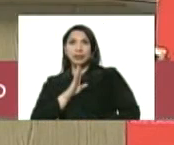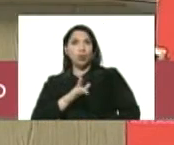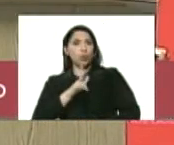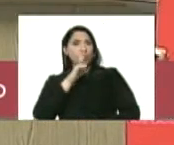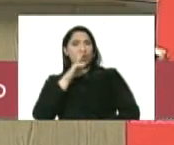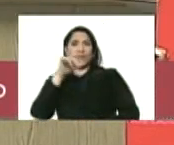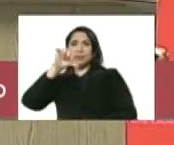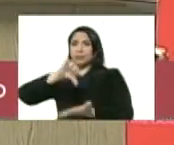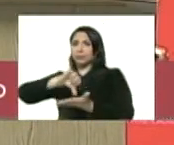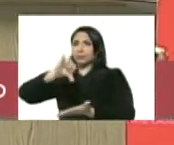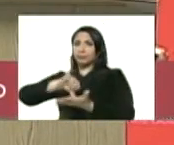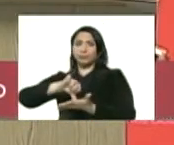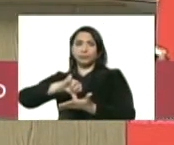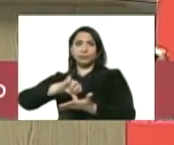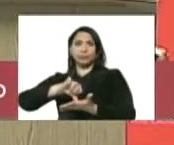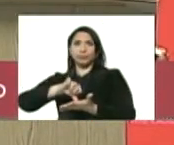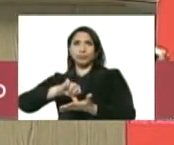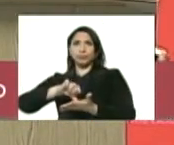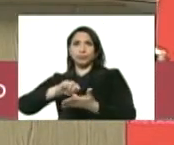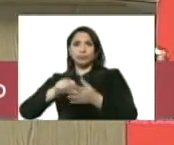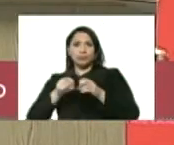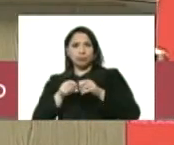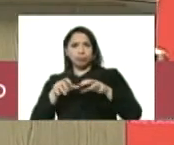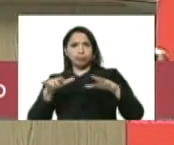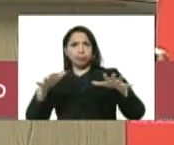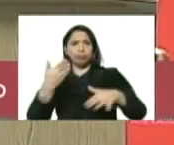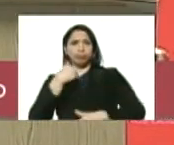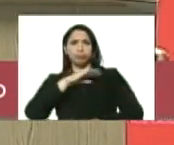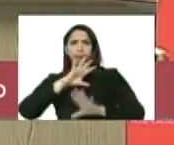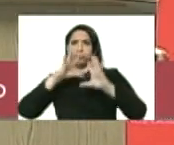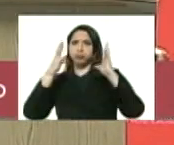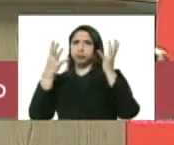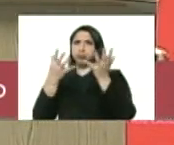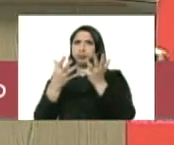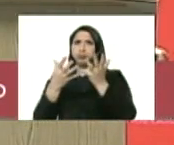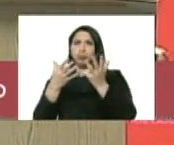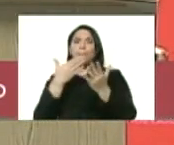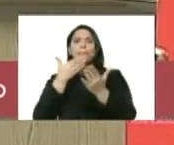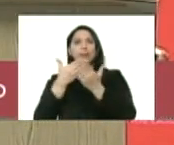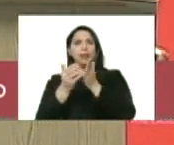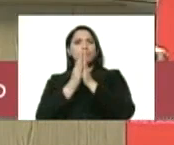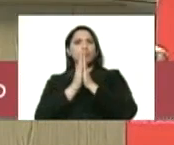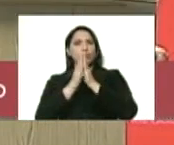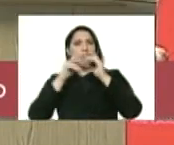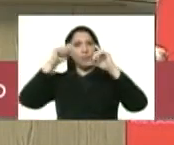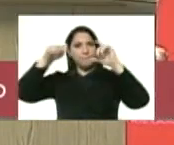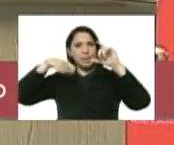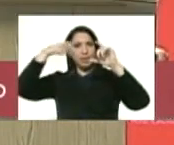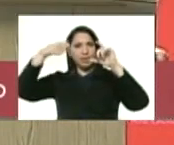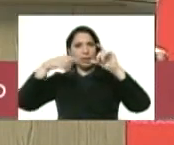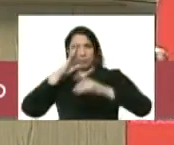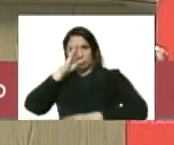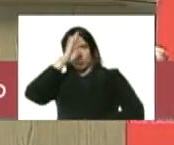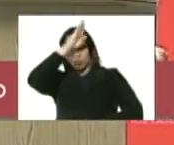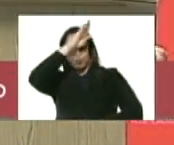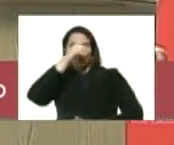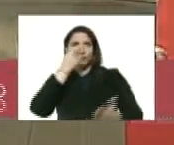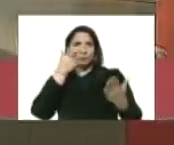ser epicentro de la pandemia a nivel mundial. Yo voy a pedir el video, por favor, de Jair